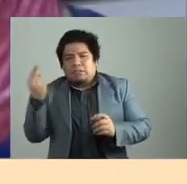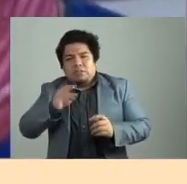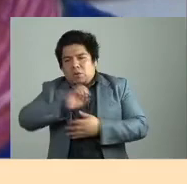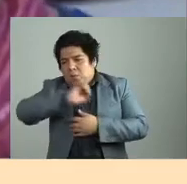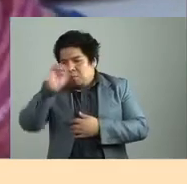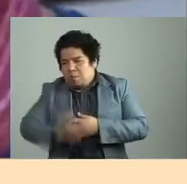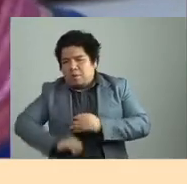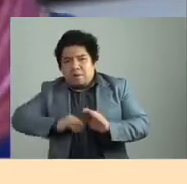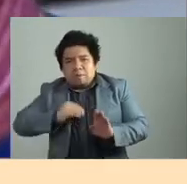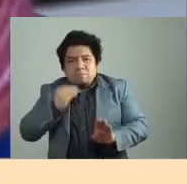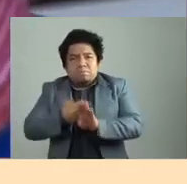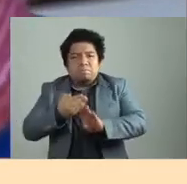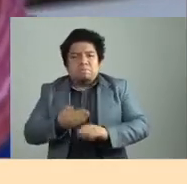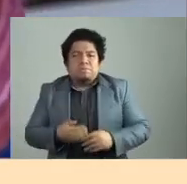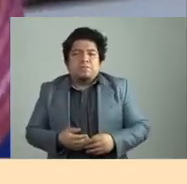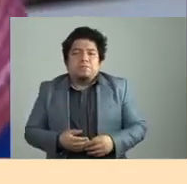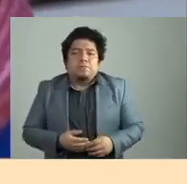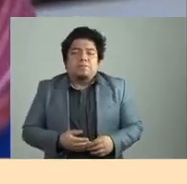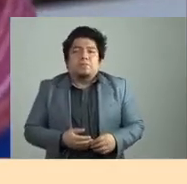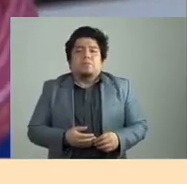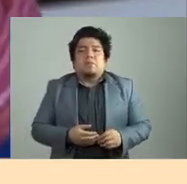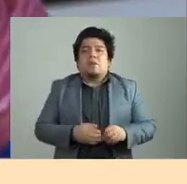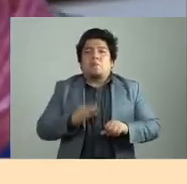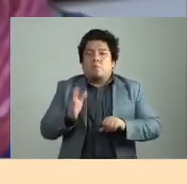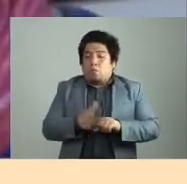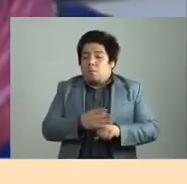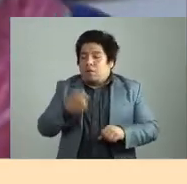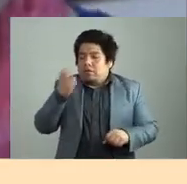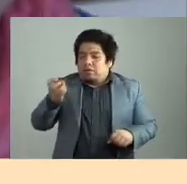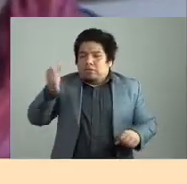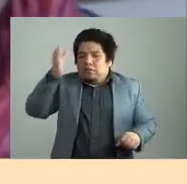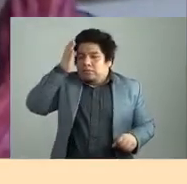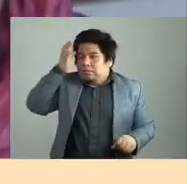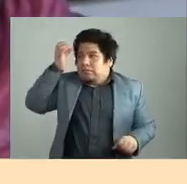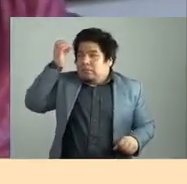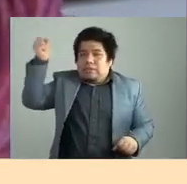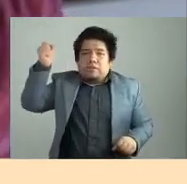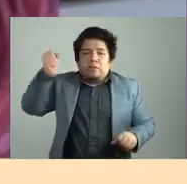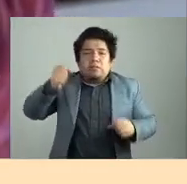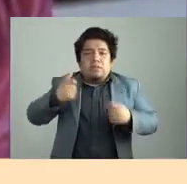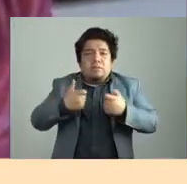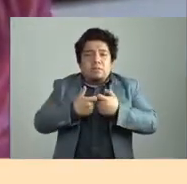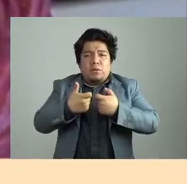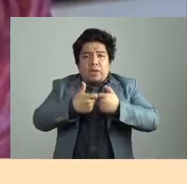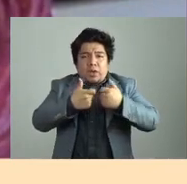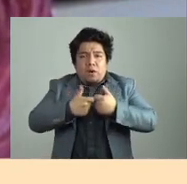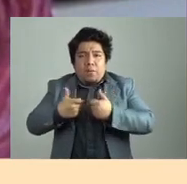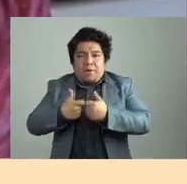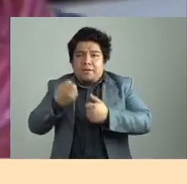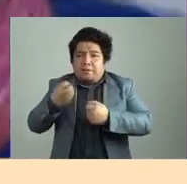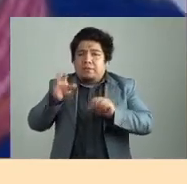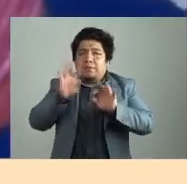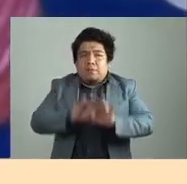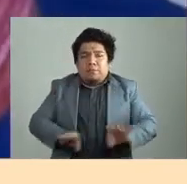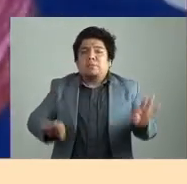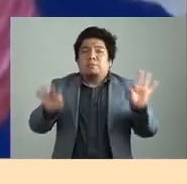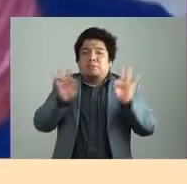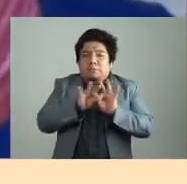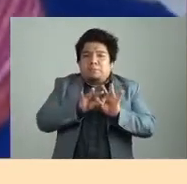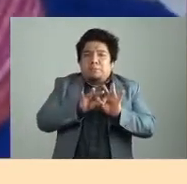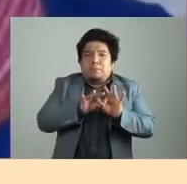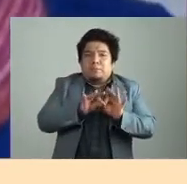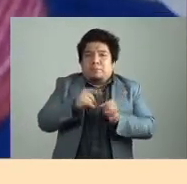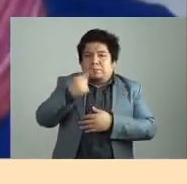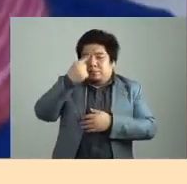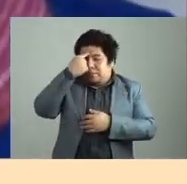entonces el concepto de cooperación muy muy importante es todo para